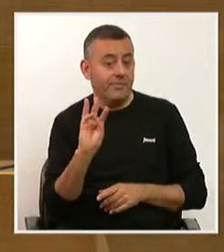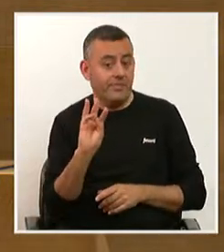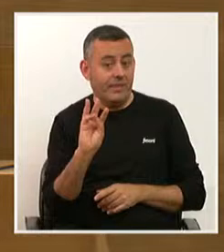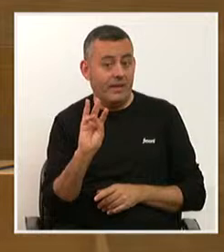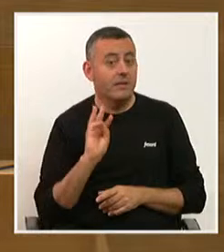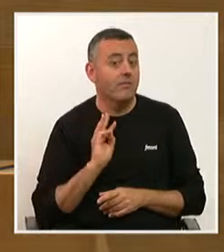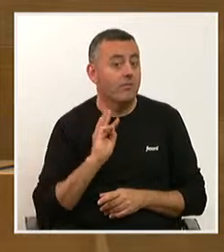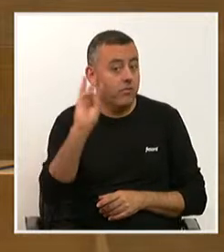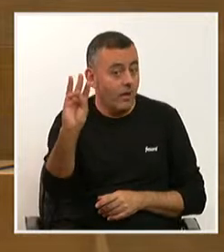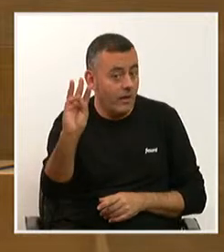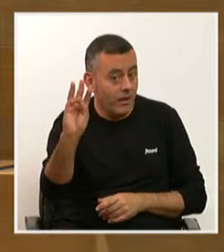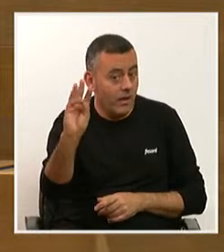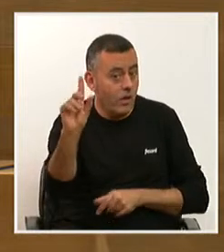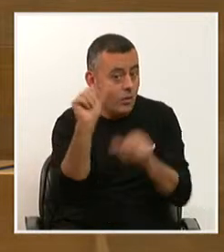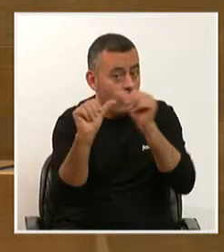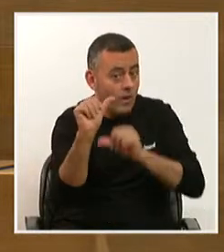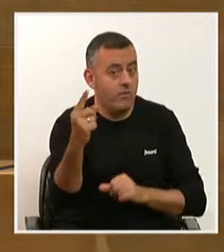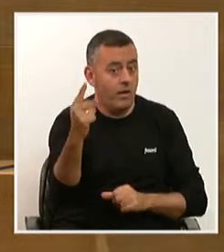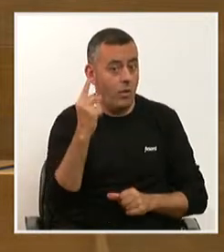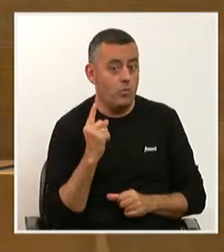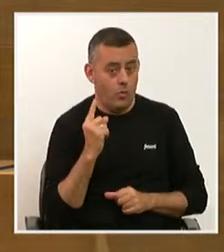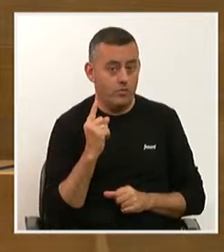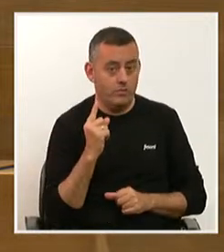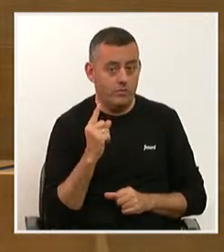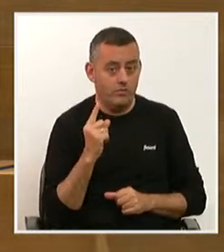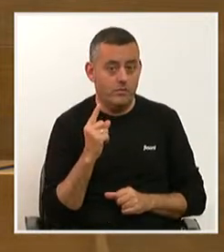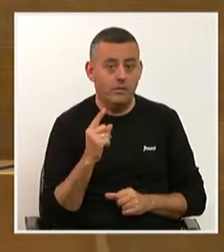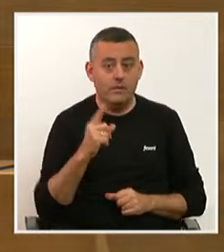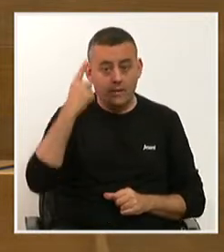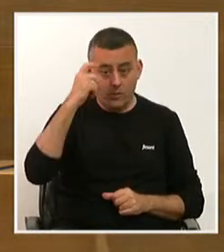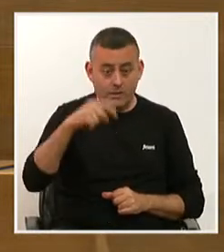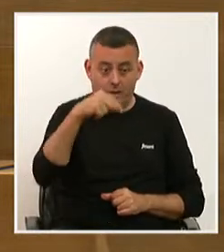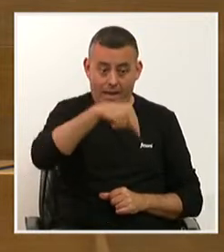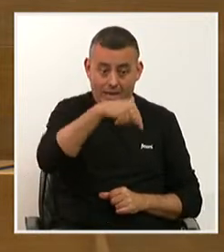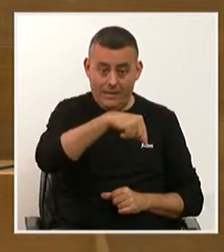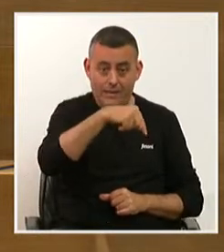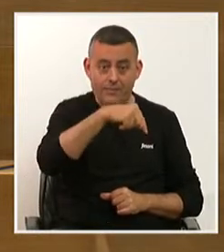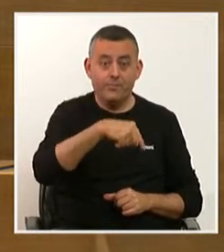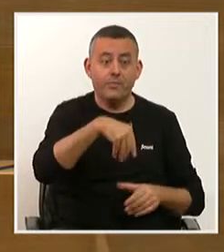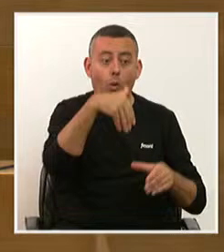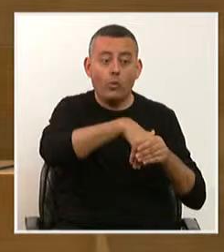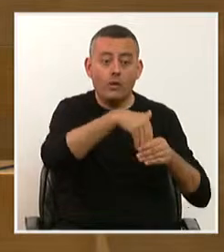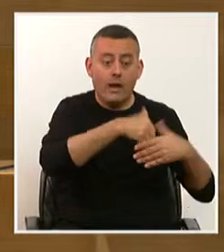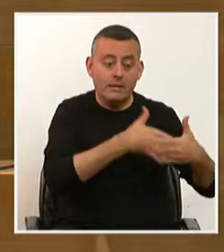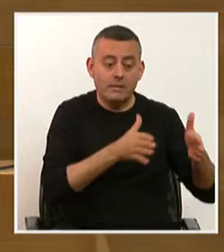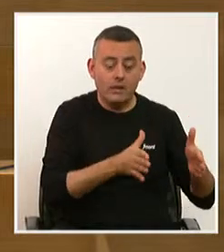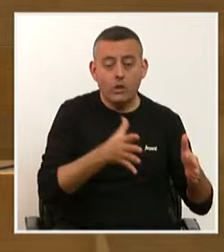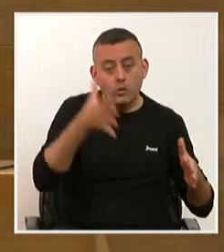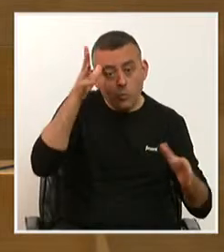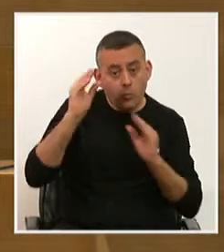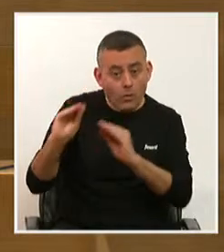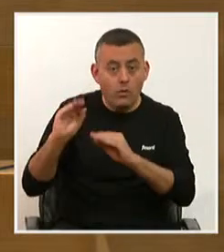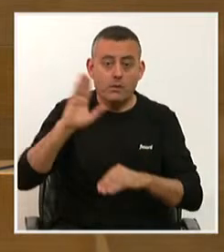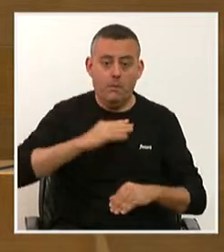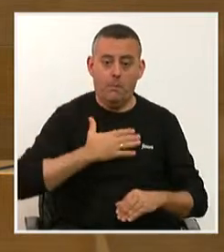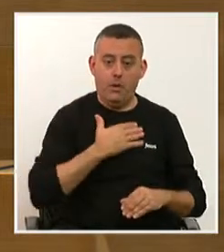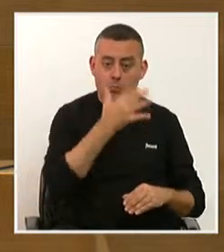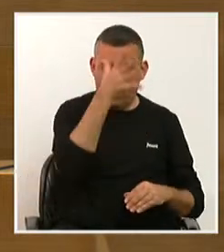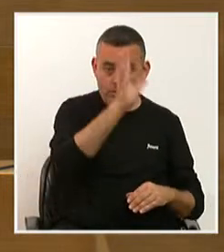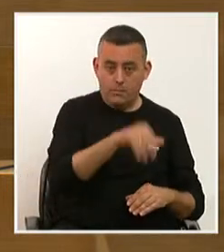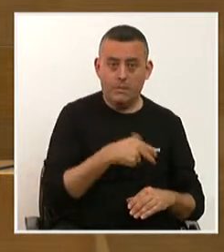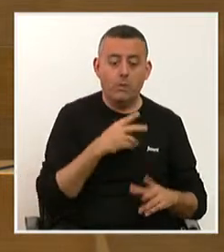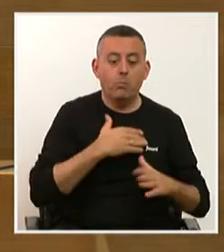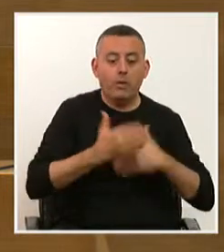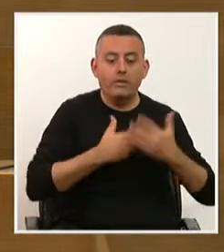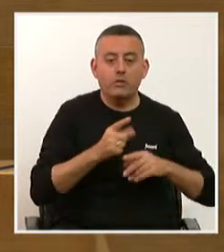solo una no eh Le recuerdo que aquí hubieron urnas en su pueblo y en el mío en un proceso de primarias con dos candidatos por